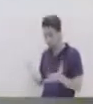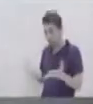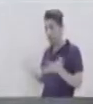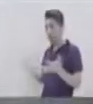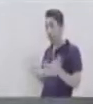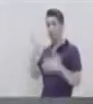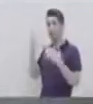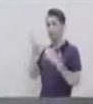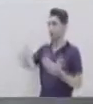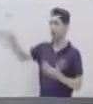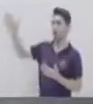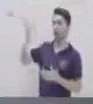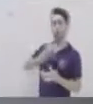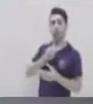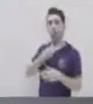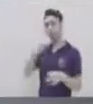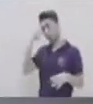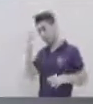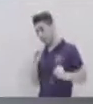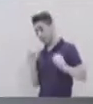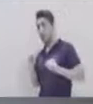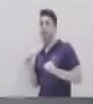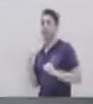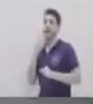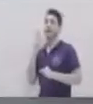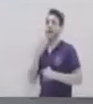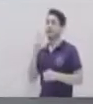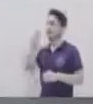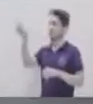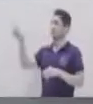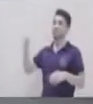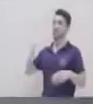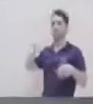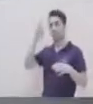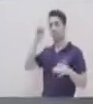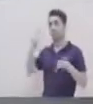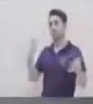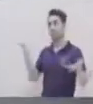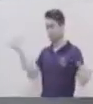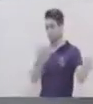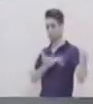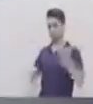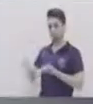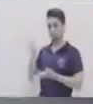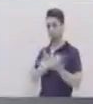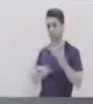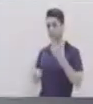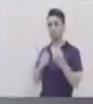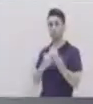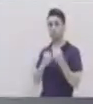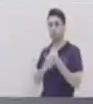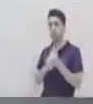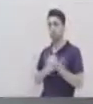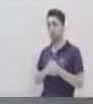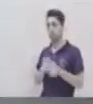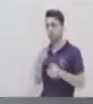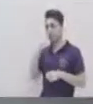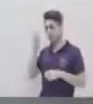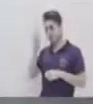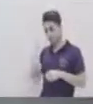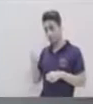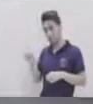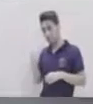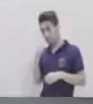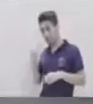afronten a la sociedad, entonces ya va a ser más fácil que yo permita que las otras personas también aporten, ¿verdad? Entonces,